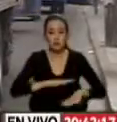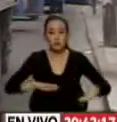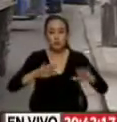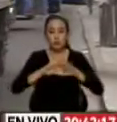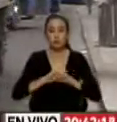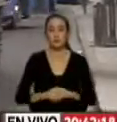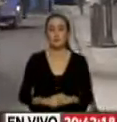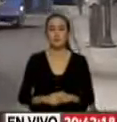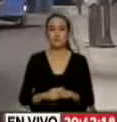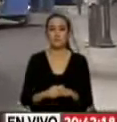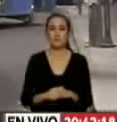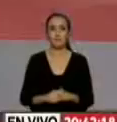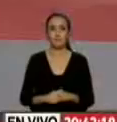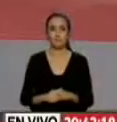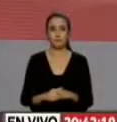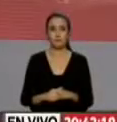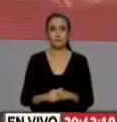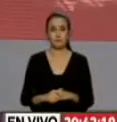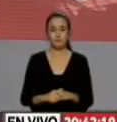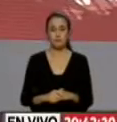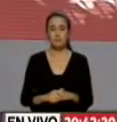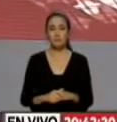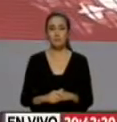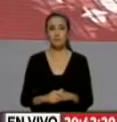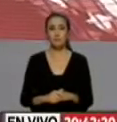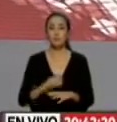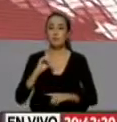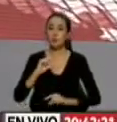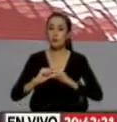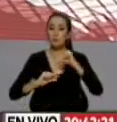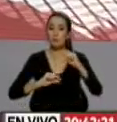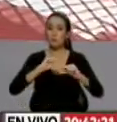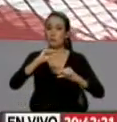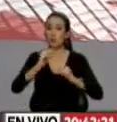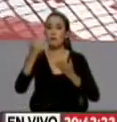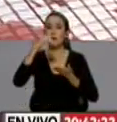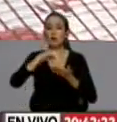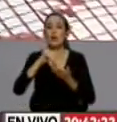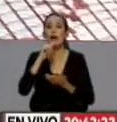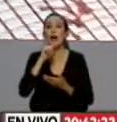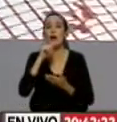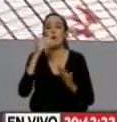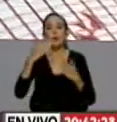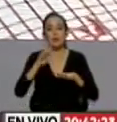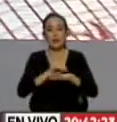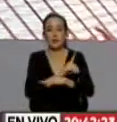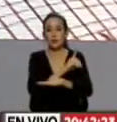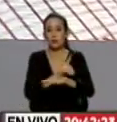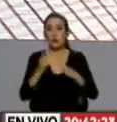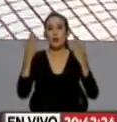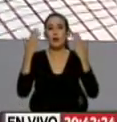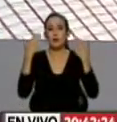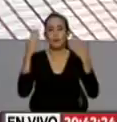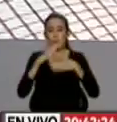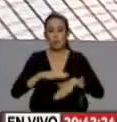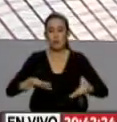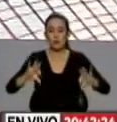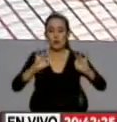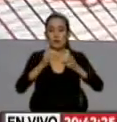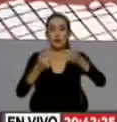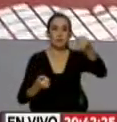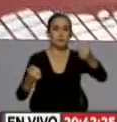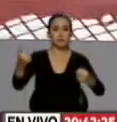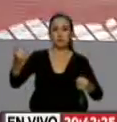Valeria Villarroel, Telediario. Y poco a poco se restablece el agua en Durán mediante tuberías y por distribución de